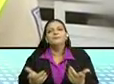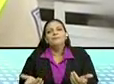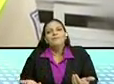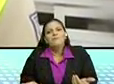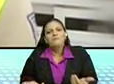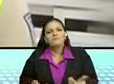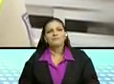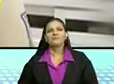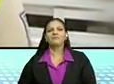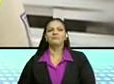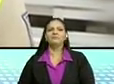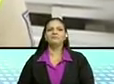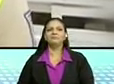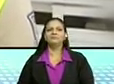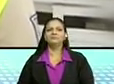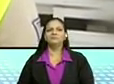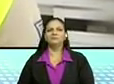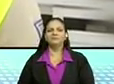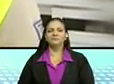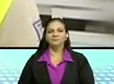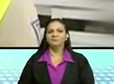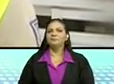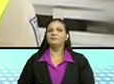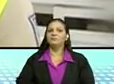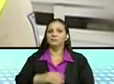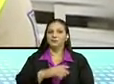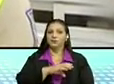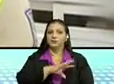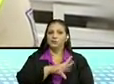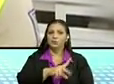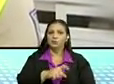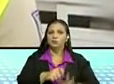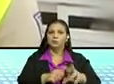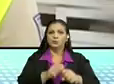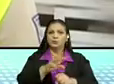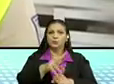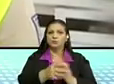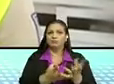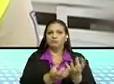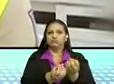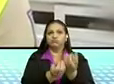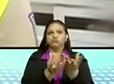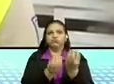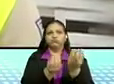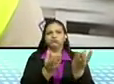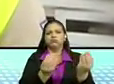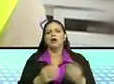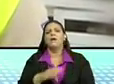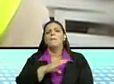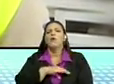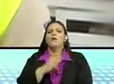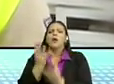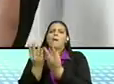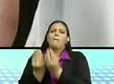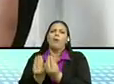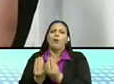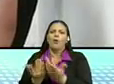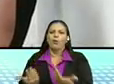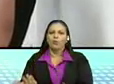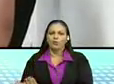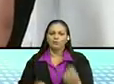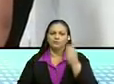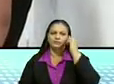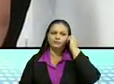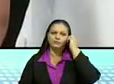desgraciadamente, lastimosamente, la delincuencia nos ha ganado terreno. Nos ha ganado terreno, escuchen